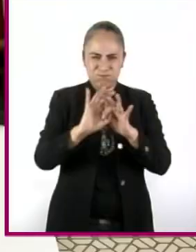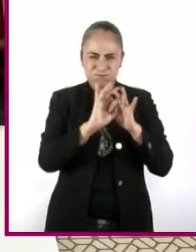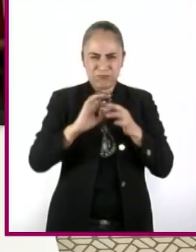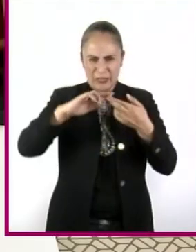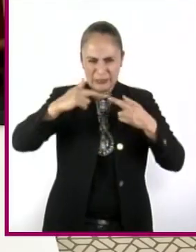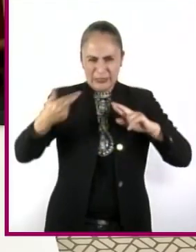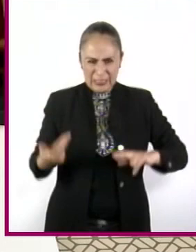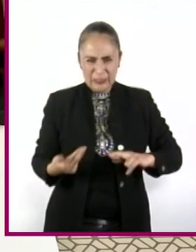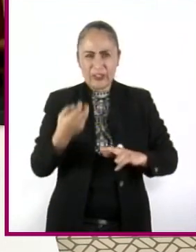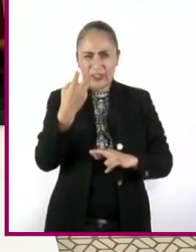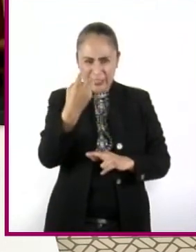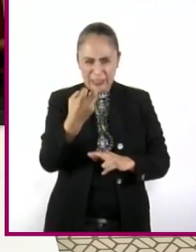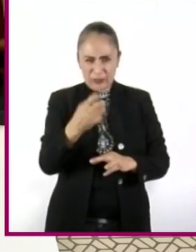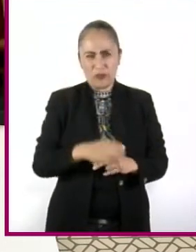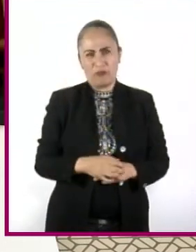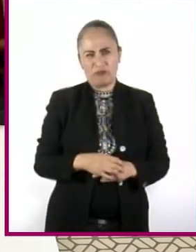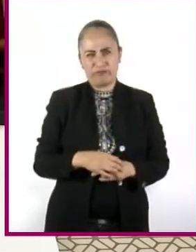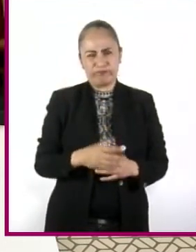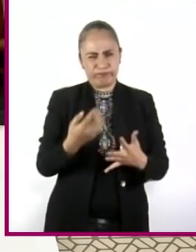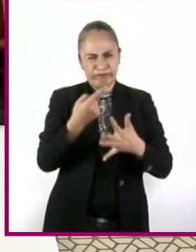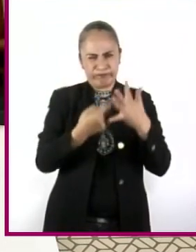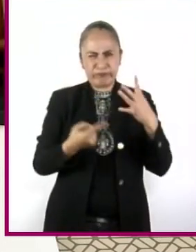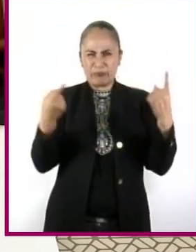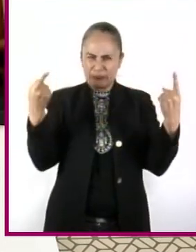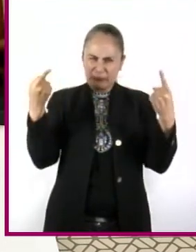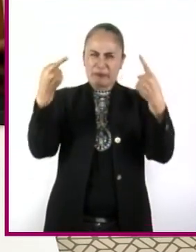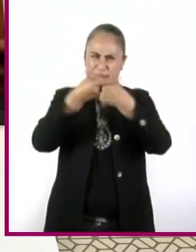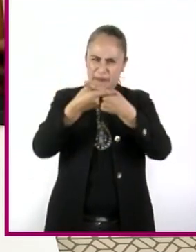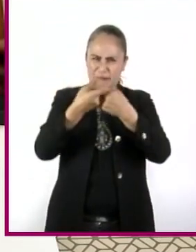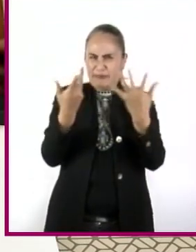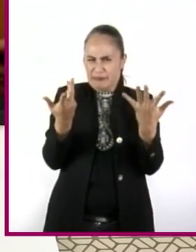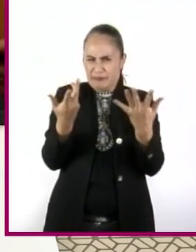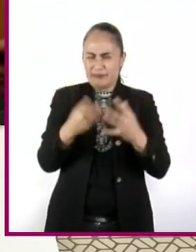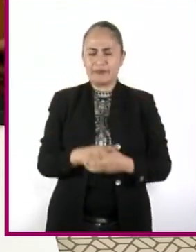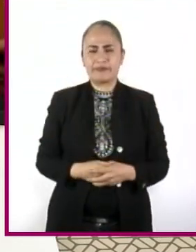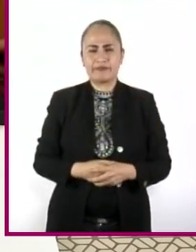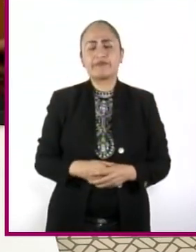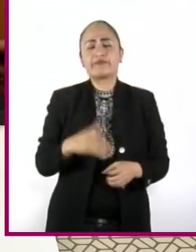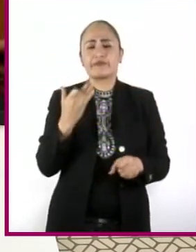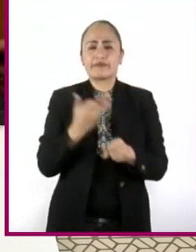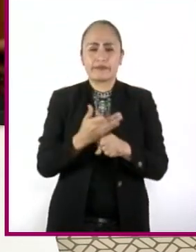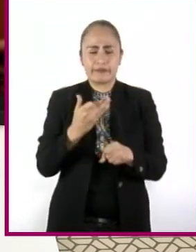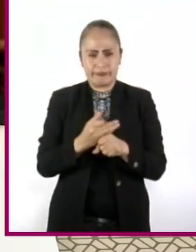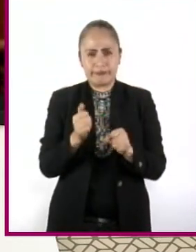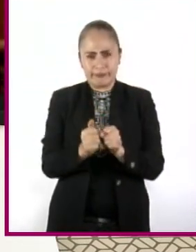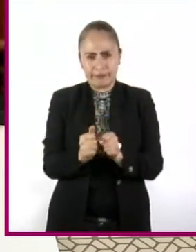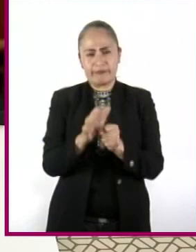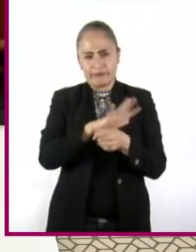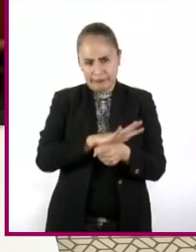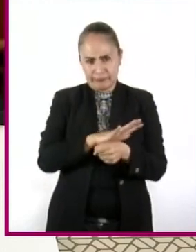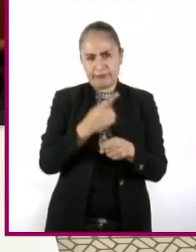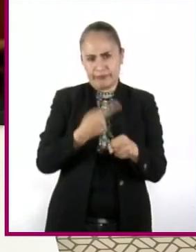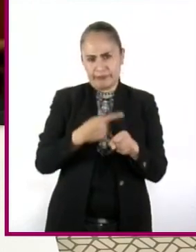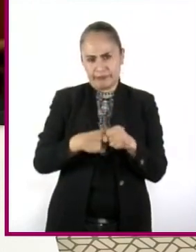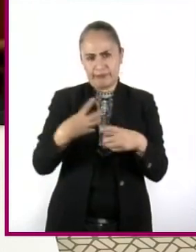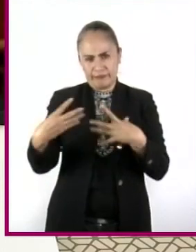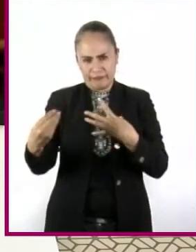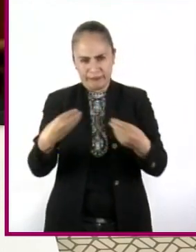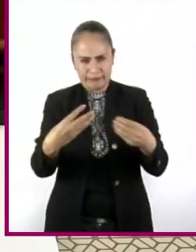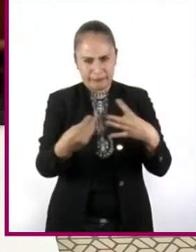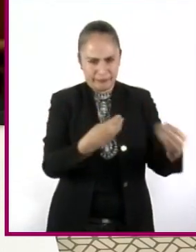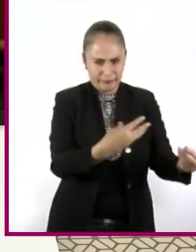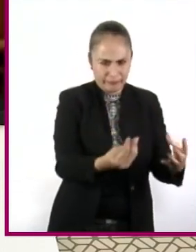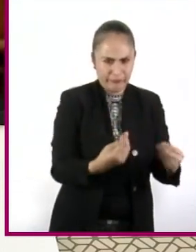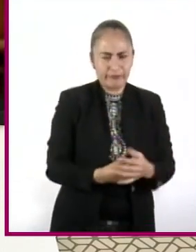científico? Tenemos que entender, por ejemplo, en esta pandemia, cómo los elementos vitales